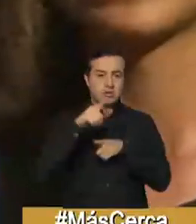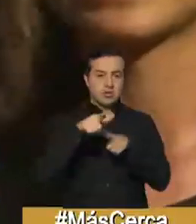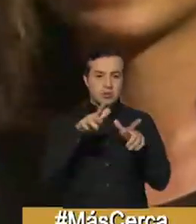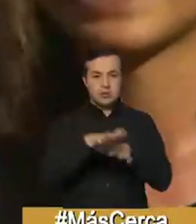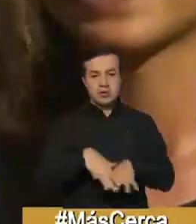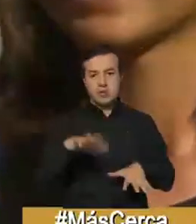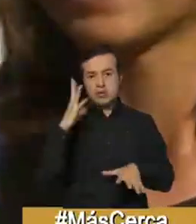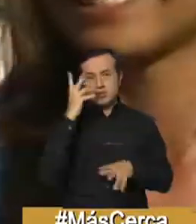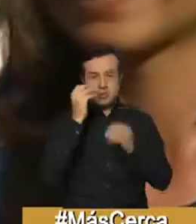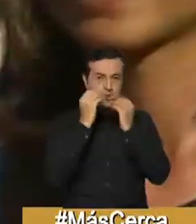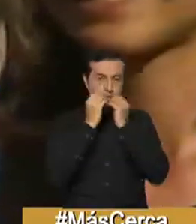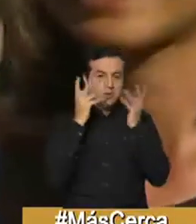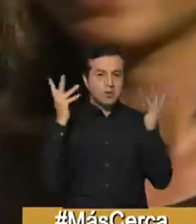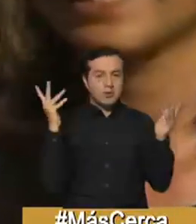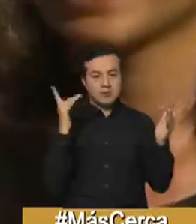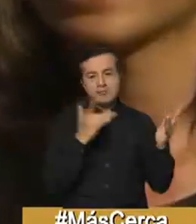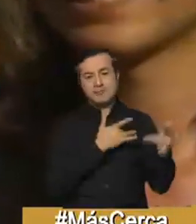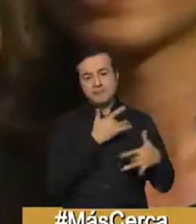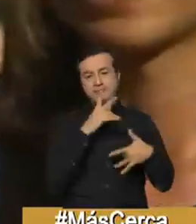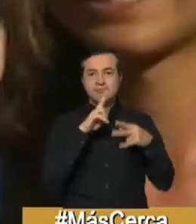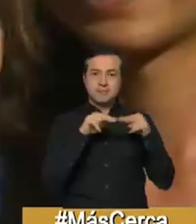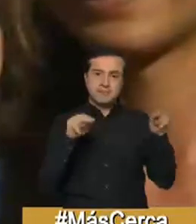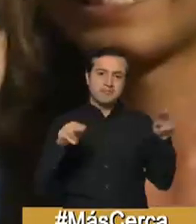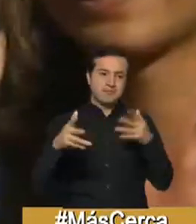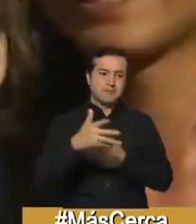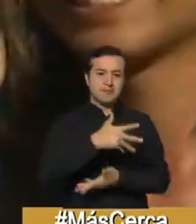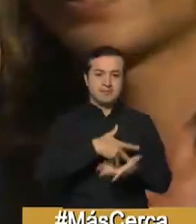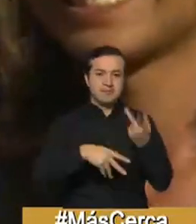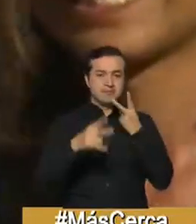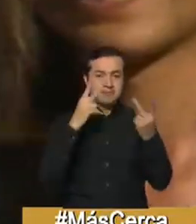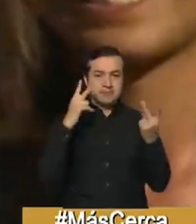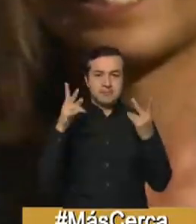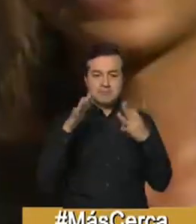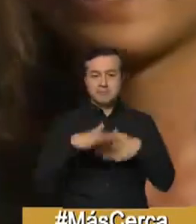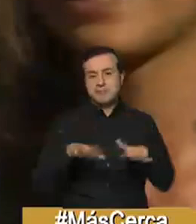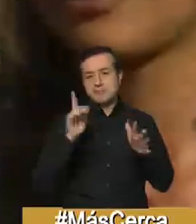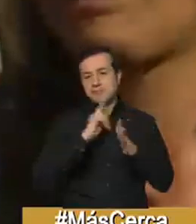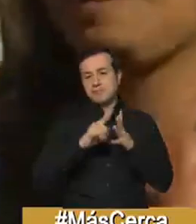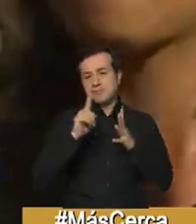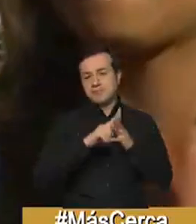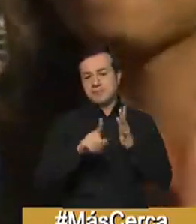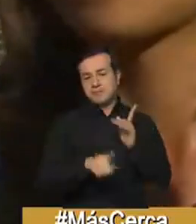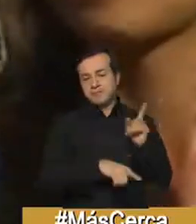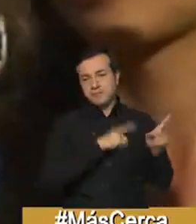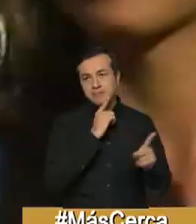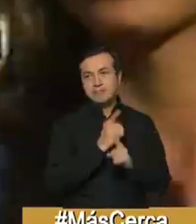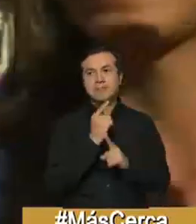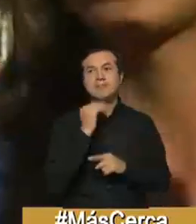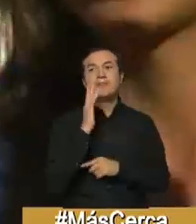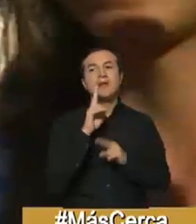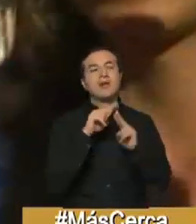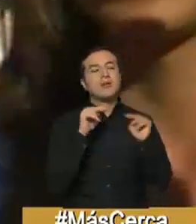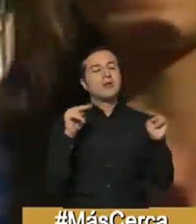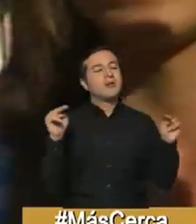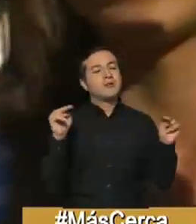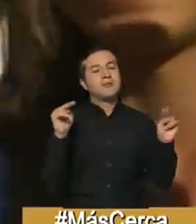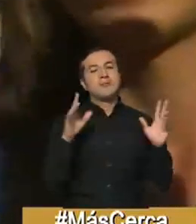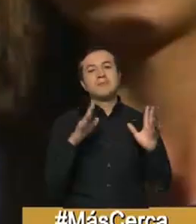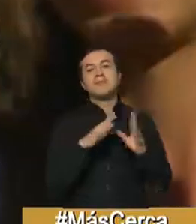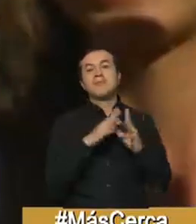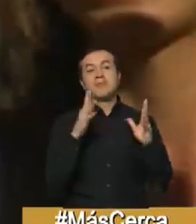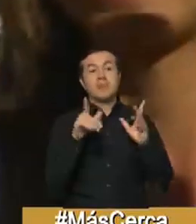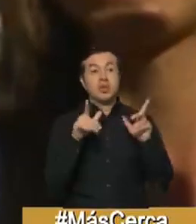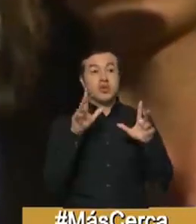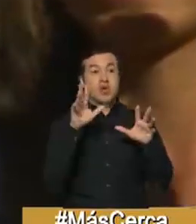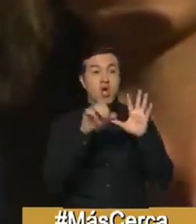y fue hermoso por la conexión con la naturaleza, la vista a las diferentes cascadas. Es algo muy natural que no tiene mucha mano del hombre